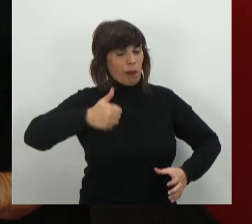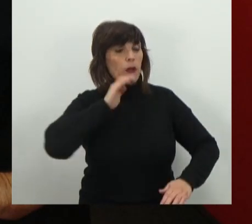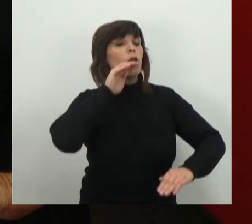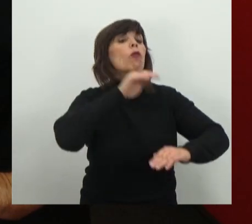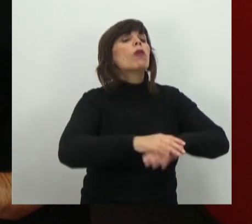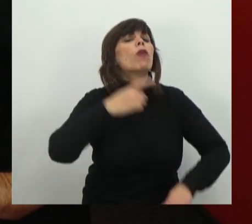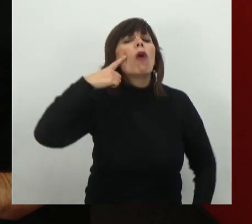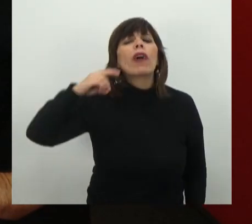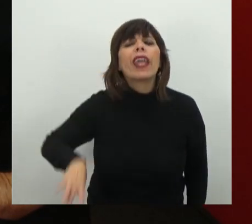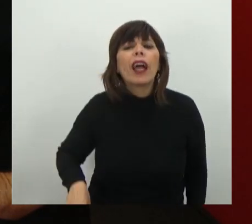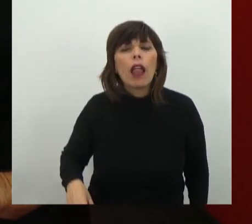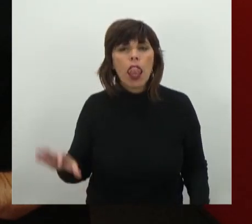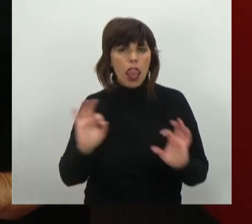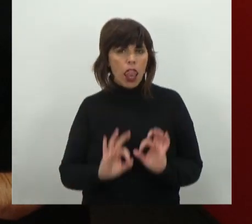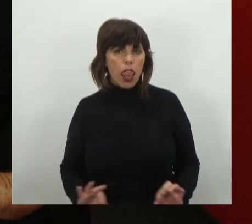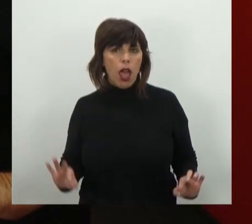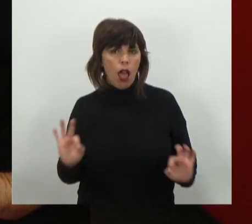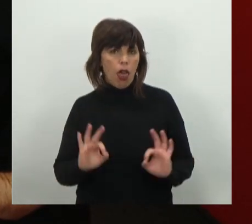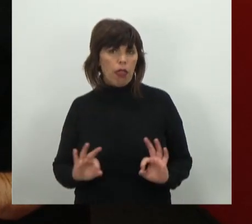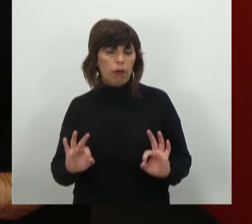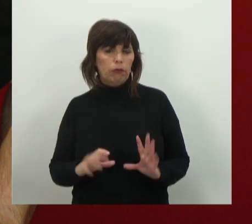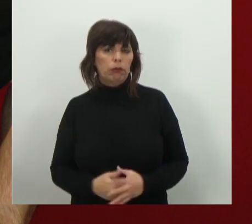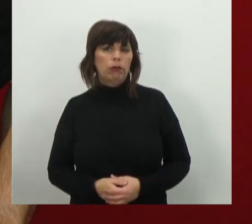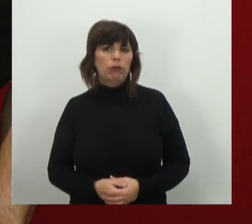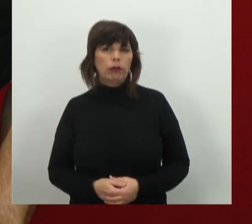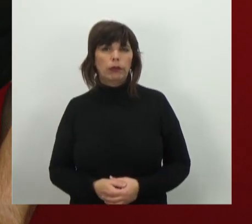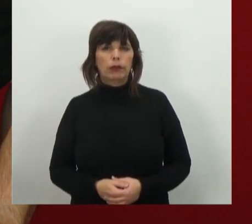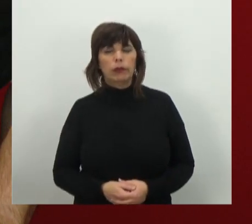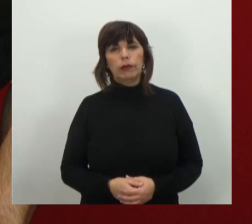Nadie. Nadie.